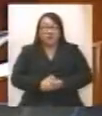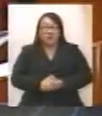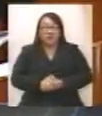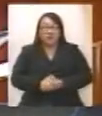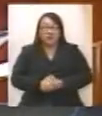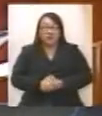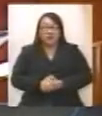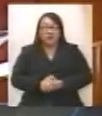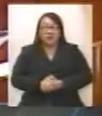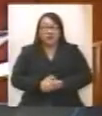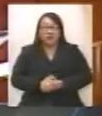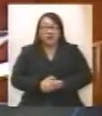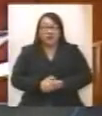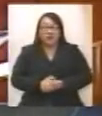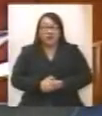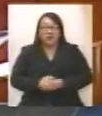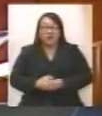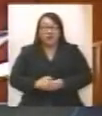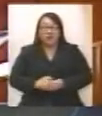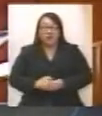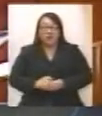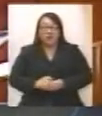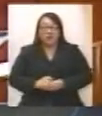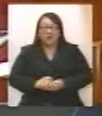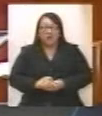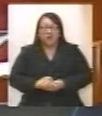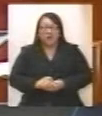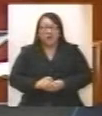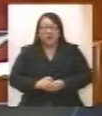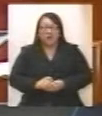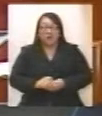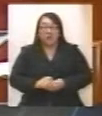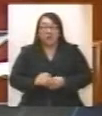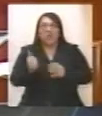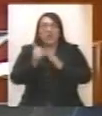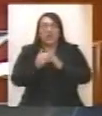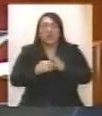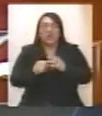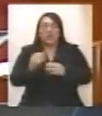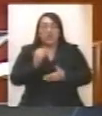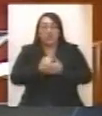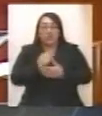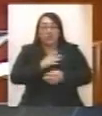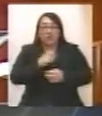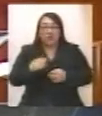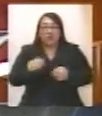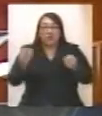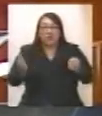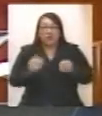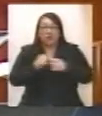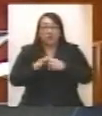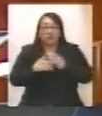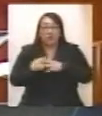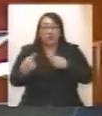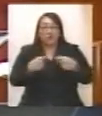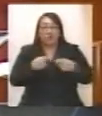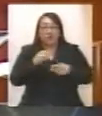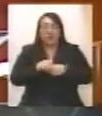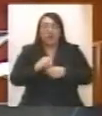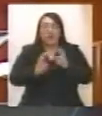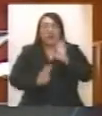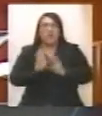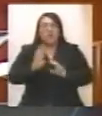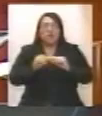La Agenda de Competitividad 2014-2018, aprobada por el Gobierno, impulsará la competitividad en